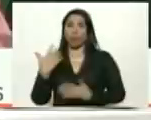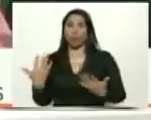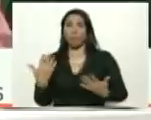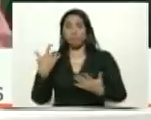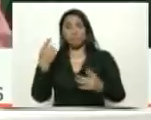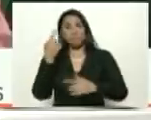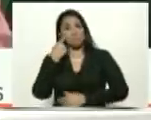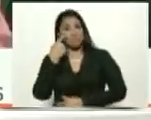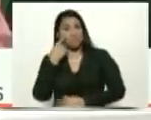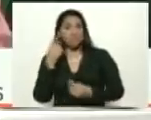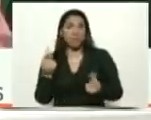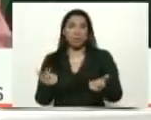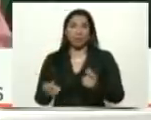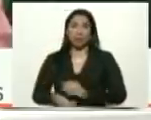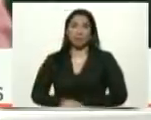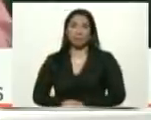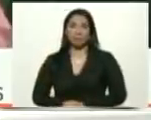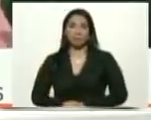pendiente,